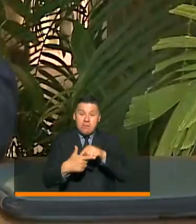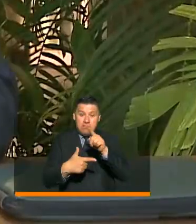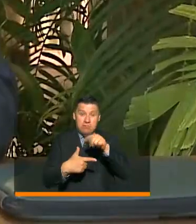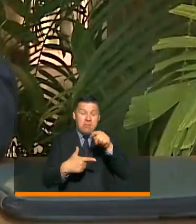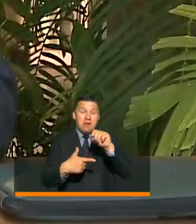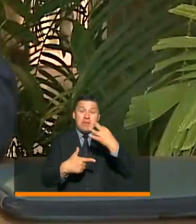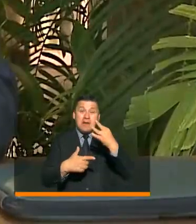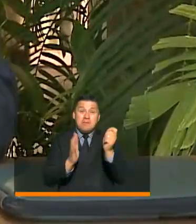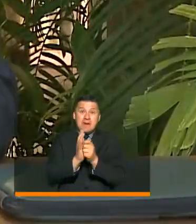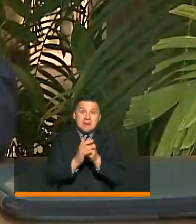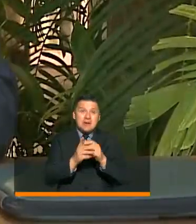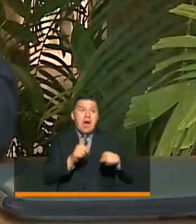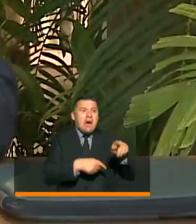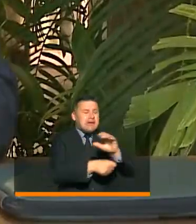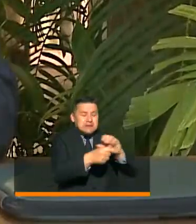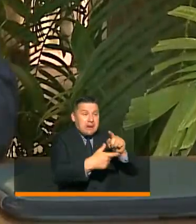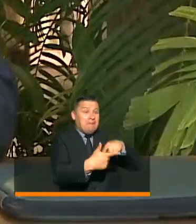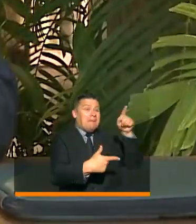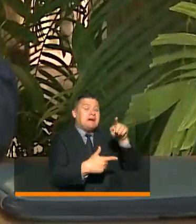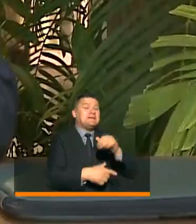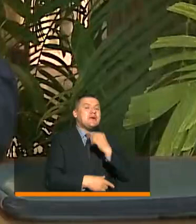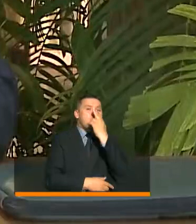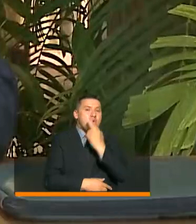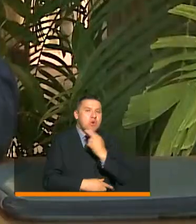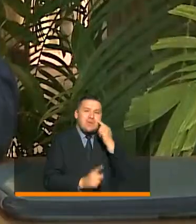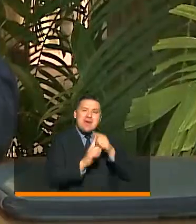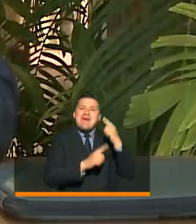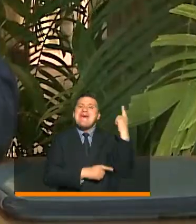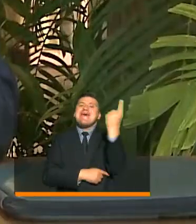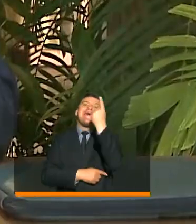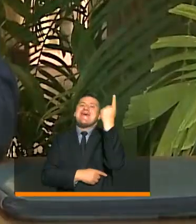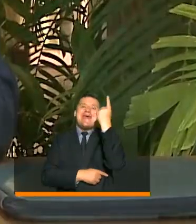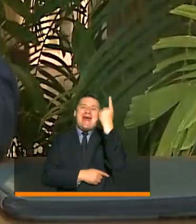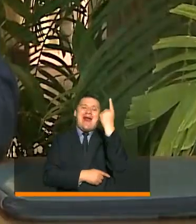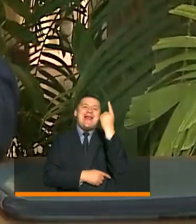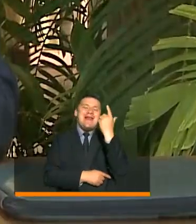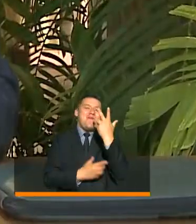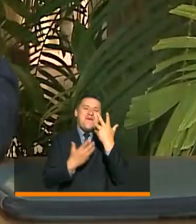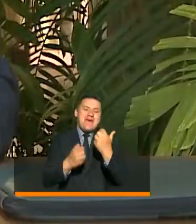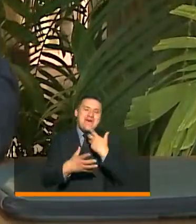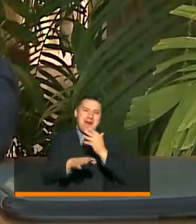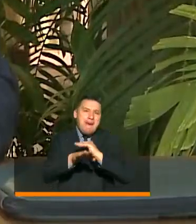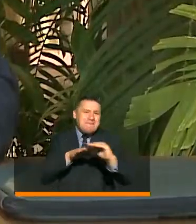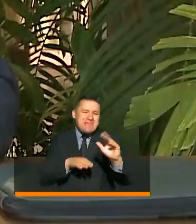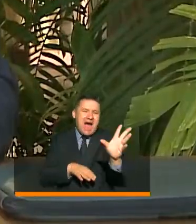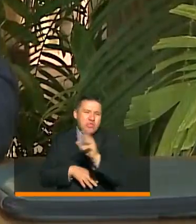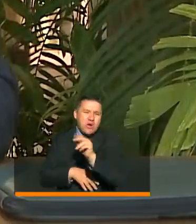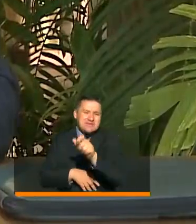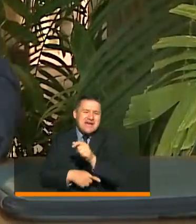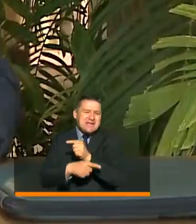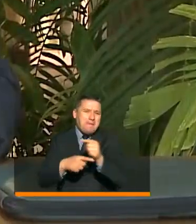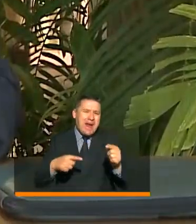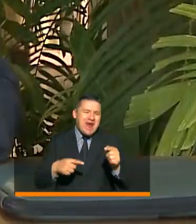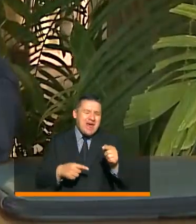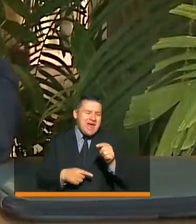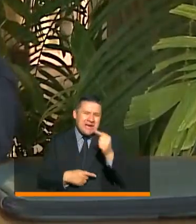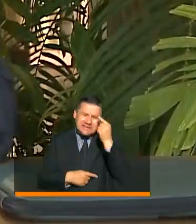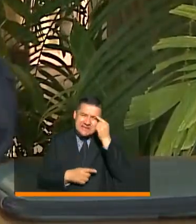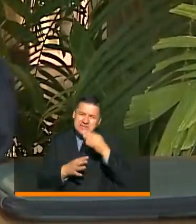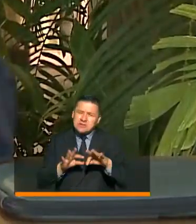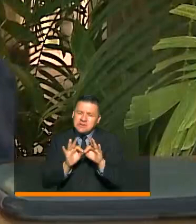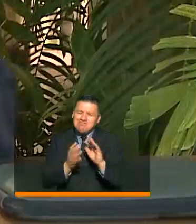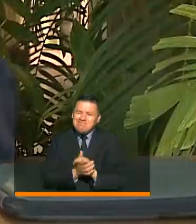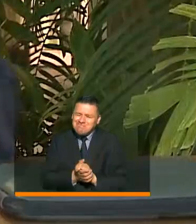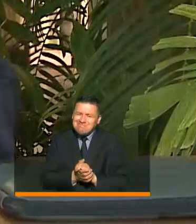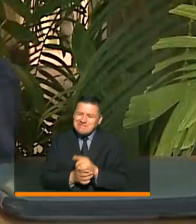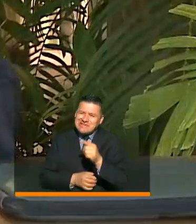en la gran mayoría de ciudades del país. Eso es un compromiso general y de todos, y por eso la invitación. Esta Semana Santa es de mucha